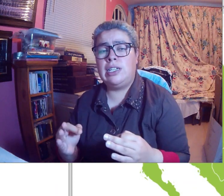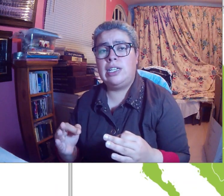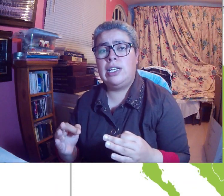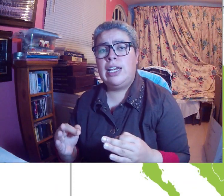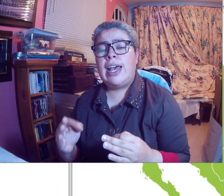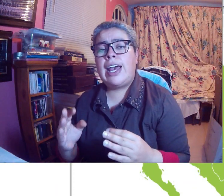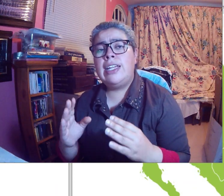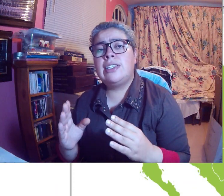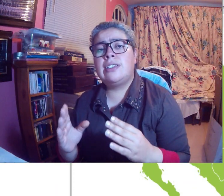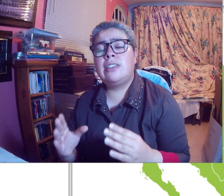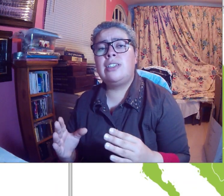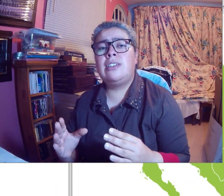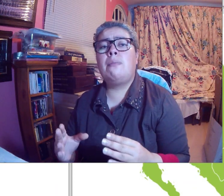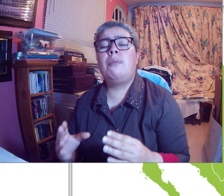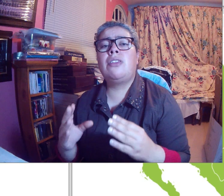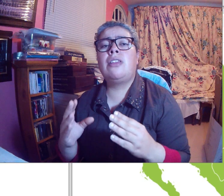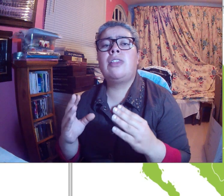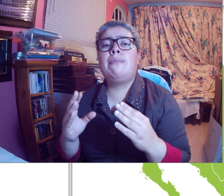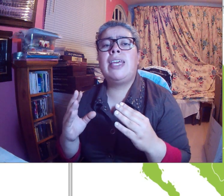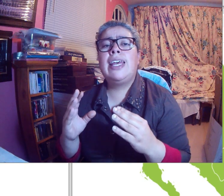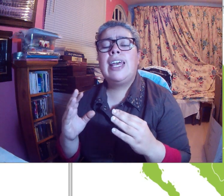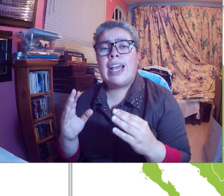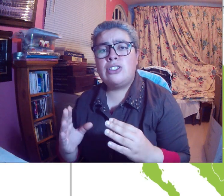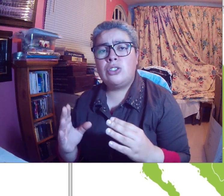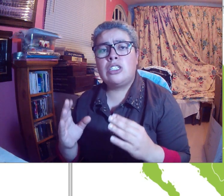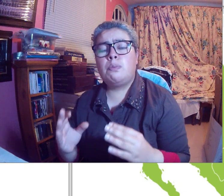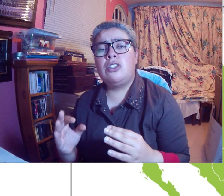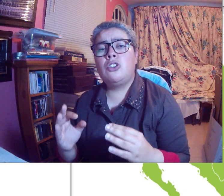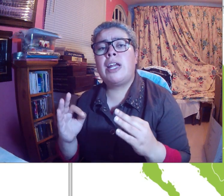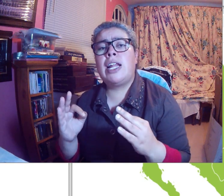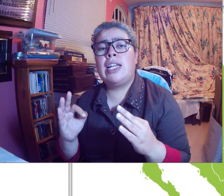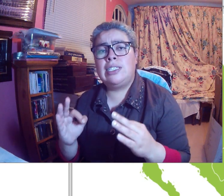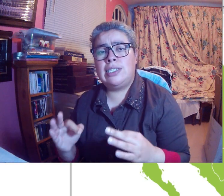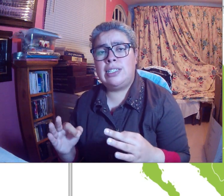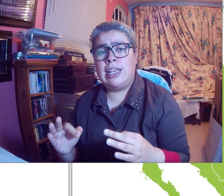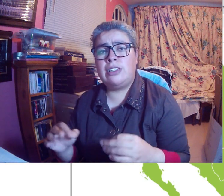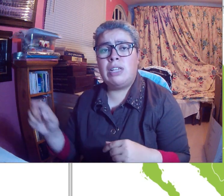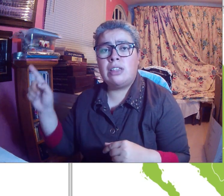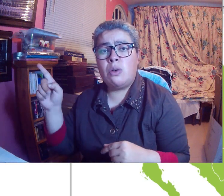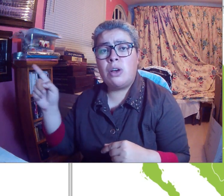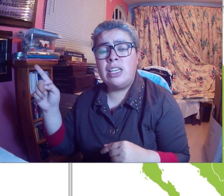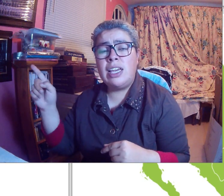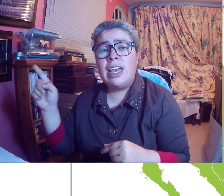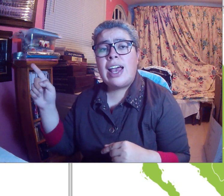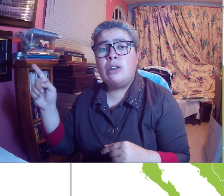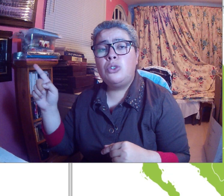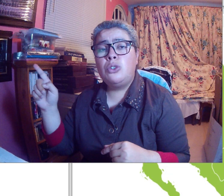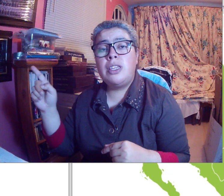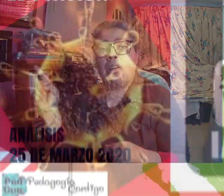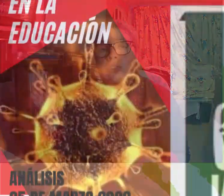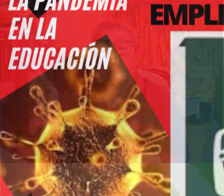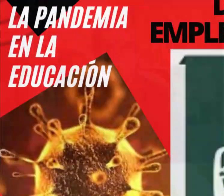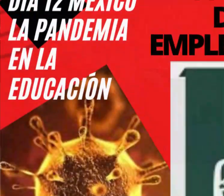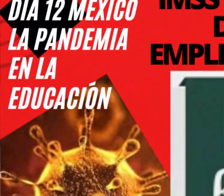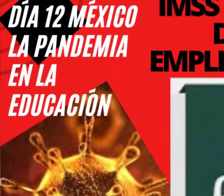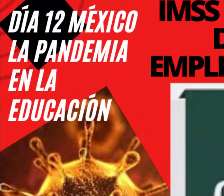Sí, hay necesidad, y se han planteado también casos y aspectos para las necesidades. Mira, te dejo aquí algunos